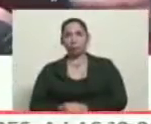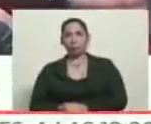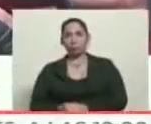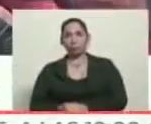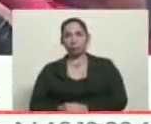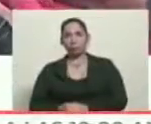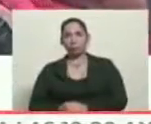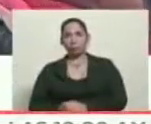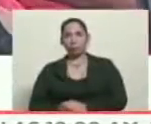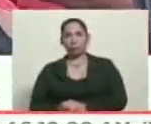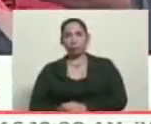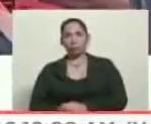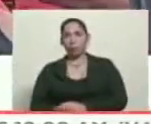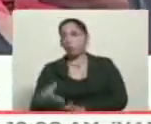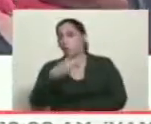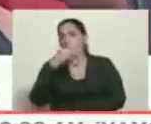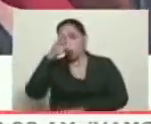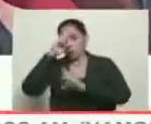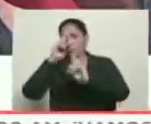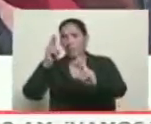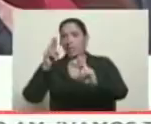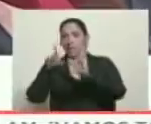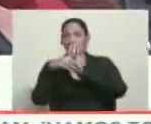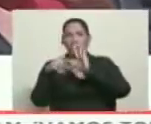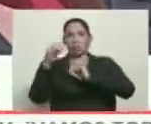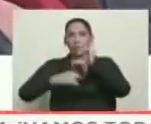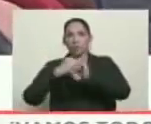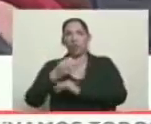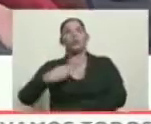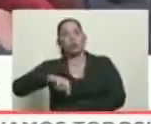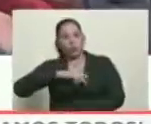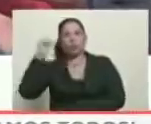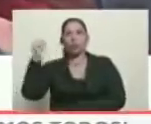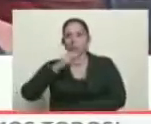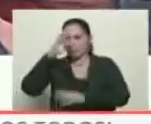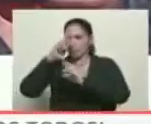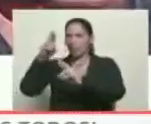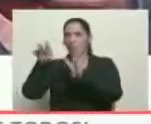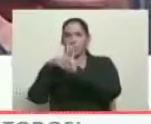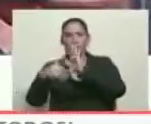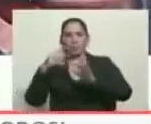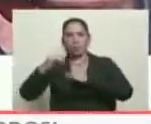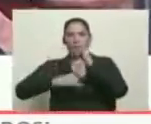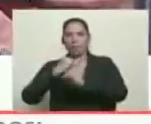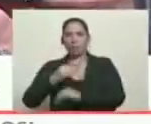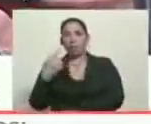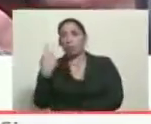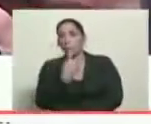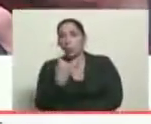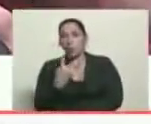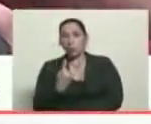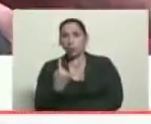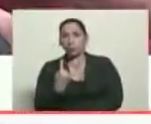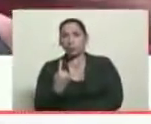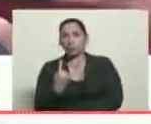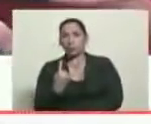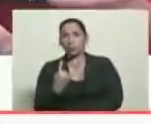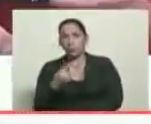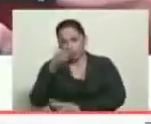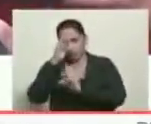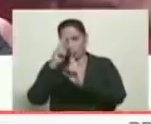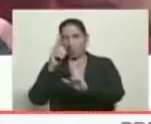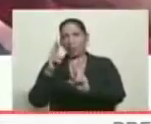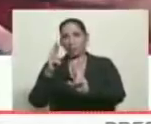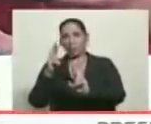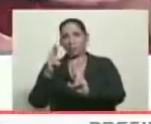consulados nuestros, que no respetan el derecho internacional. Nosotros respetamos el derecho internacional. Y además, no solo lo respetamos, sino